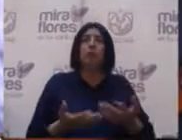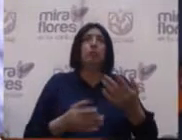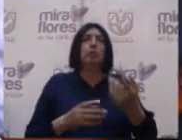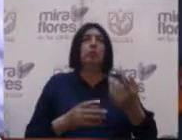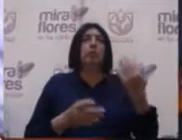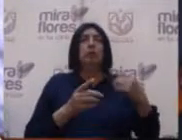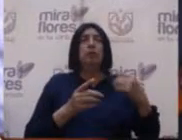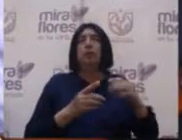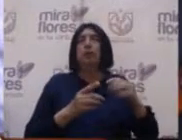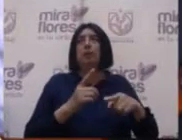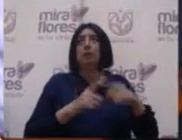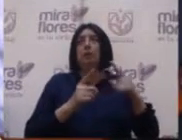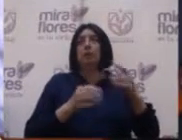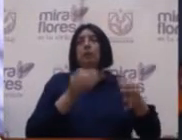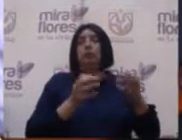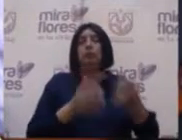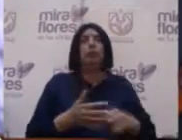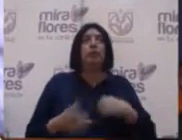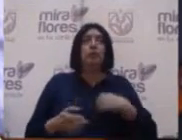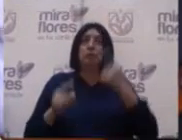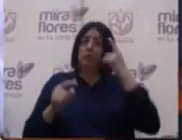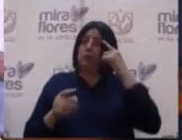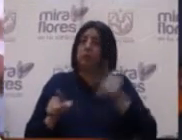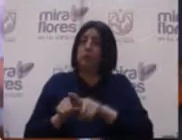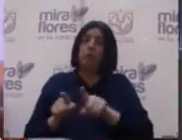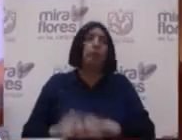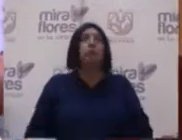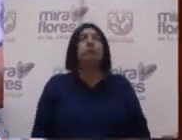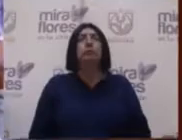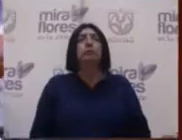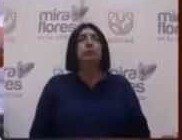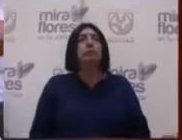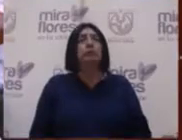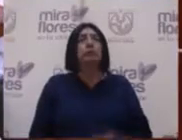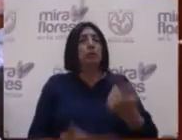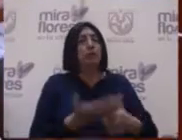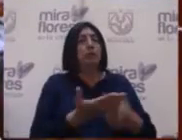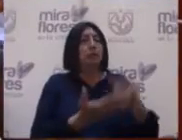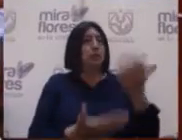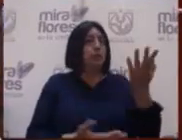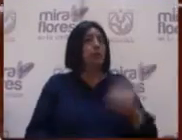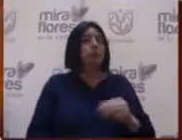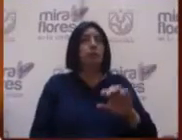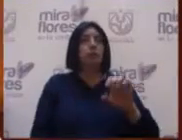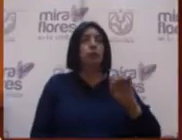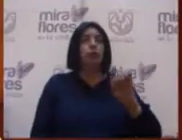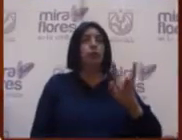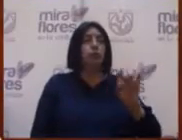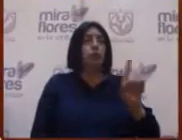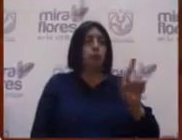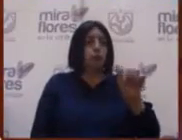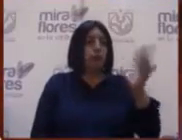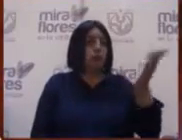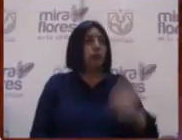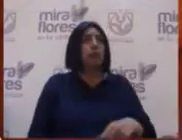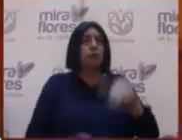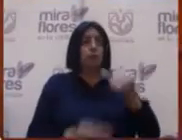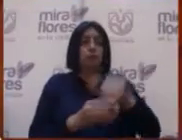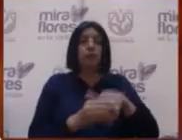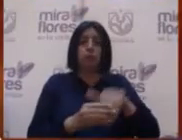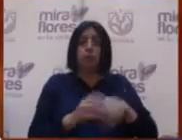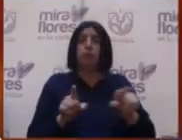extrajudicial y sigo pensando lo mismo. Muchas gracias, señor Carlos. Muy bien. Al debate, perdón, señor Sousa, tiene usted el uso de la palabra. Mi voto